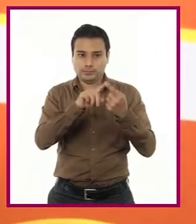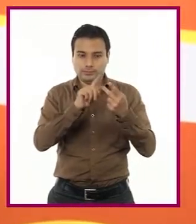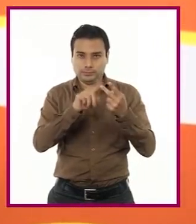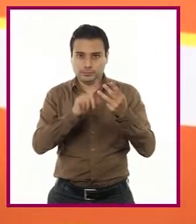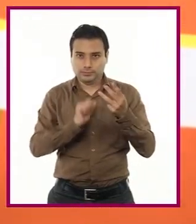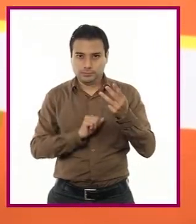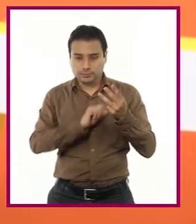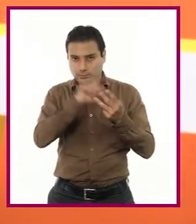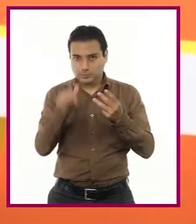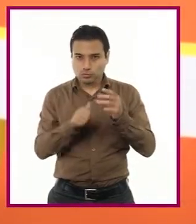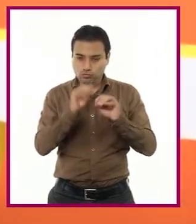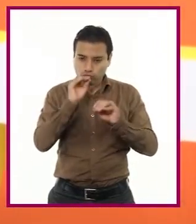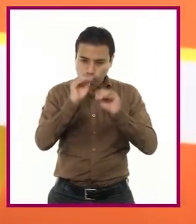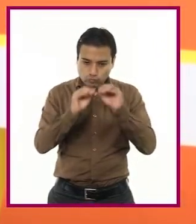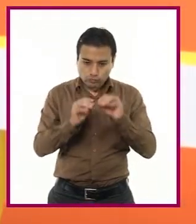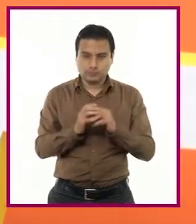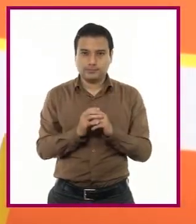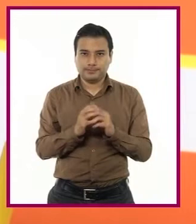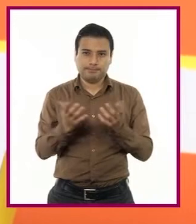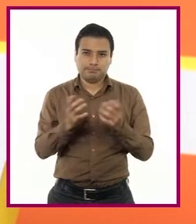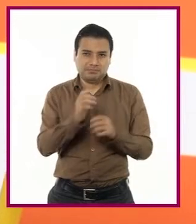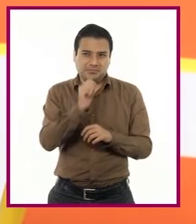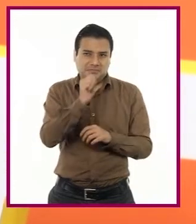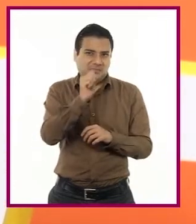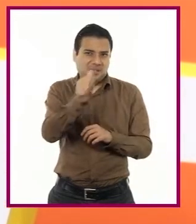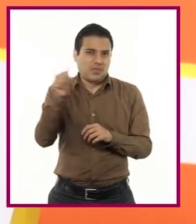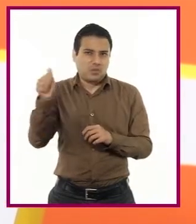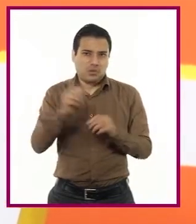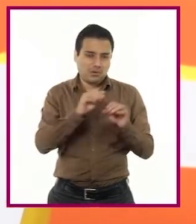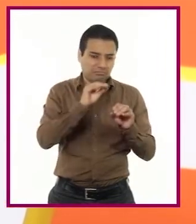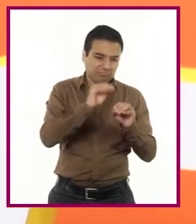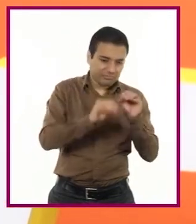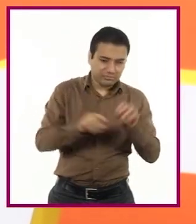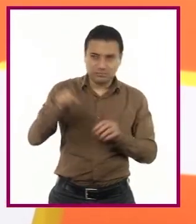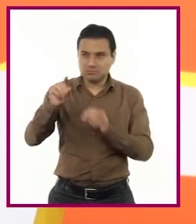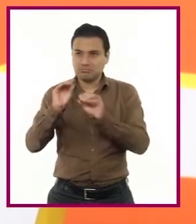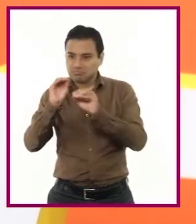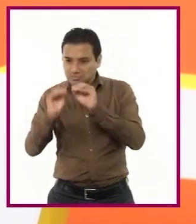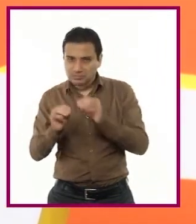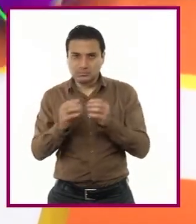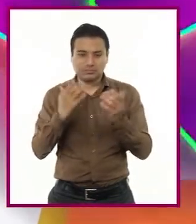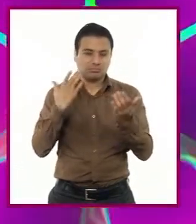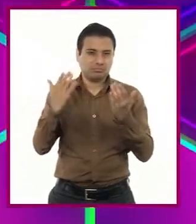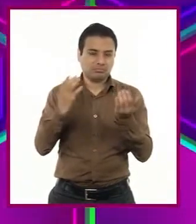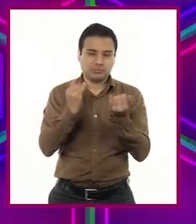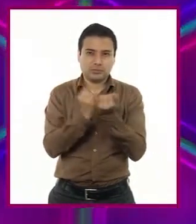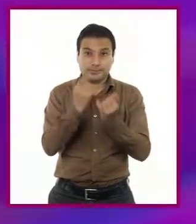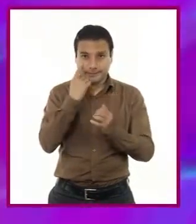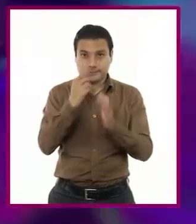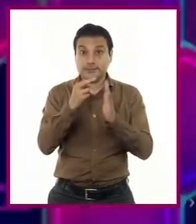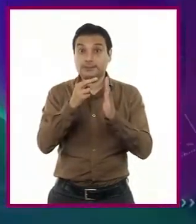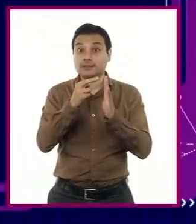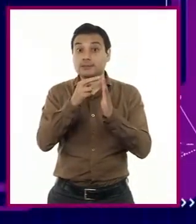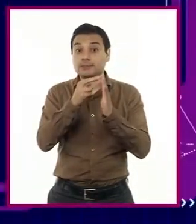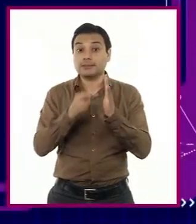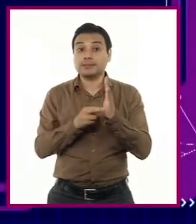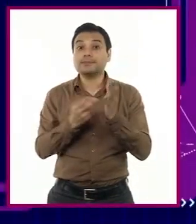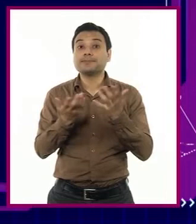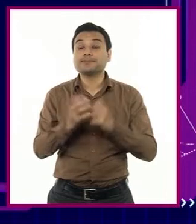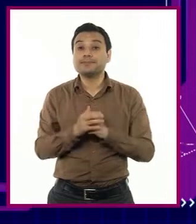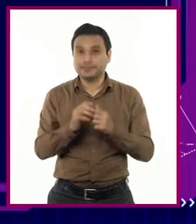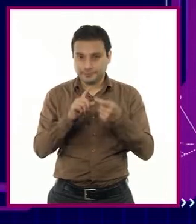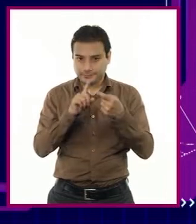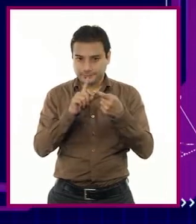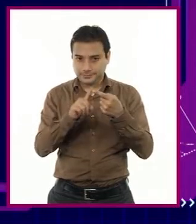congruentes, sin necesidad de conocer la medida de los ángulos. Este es nuestro primer criterio. El criterio